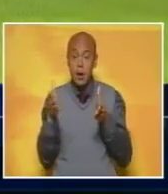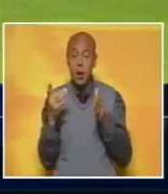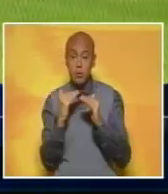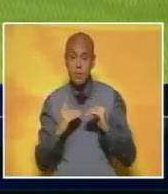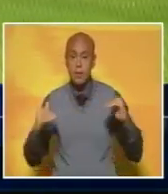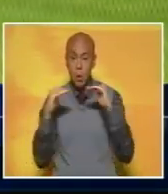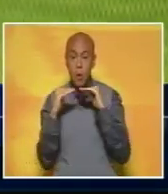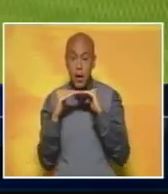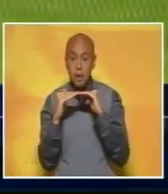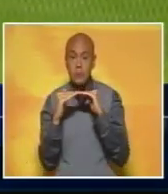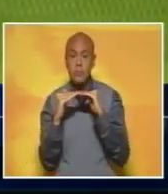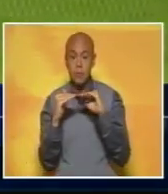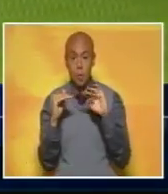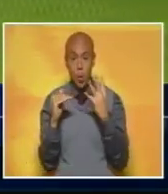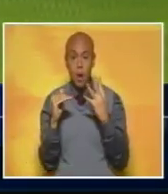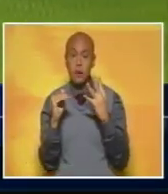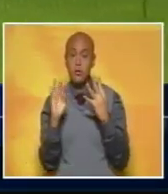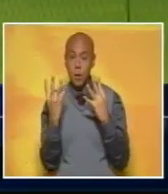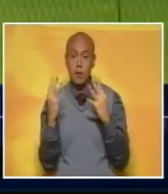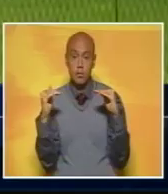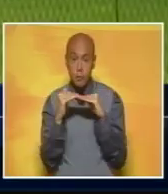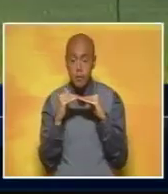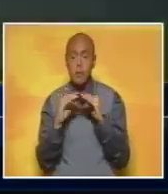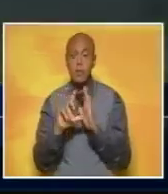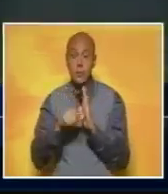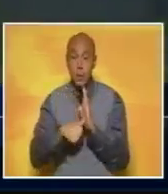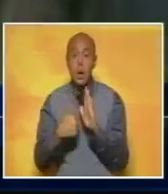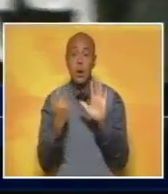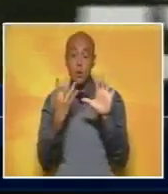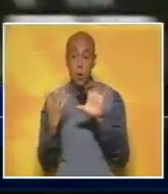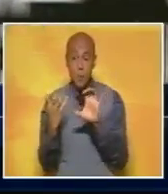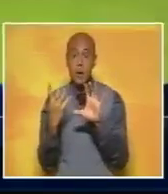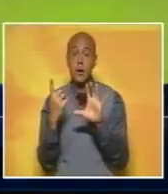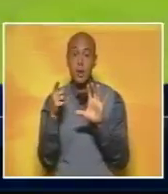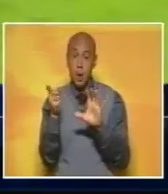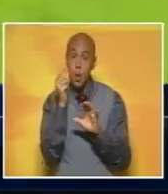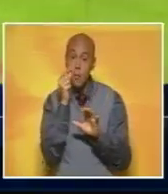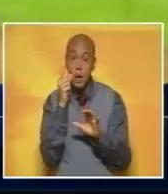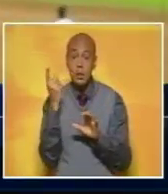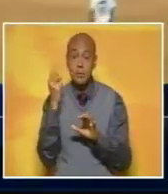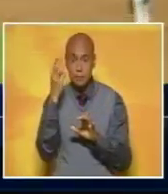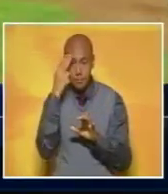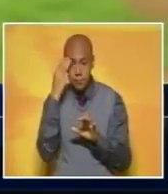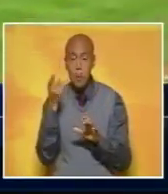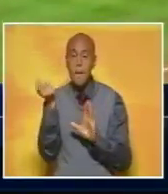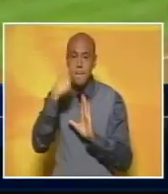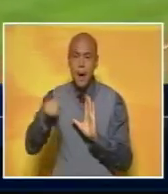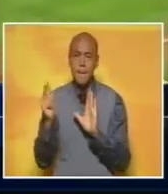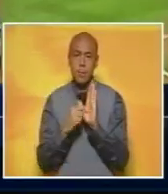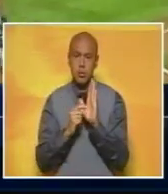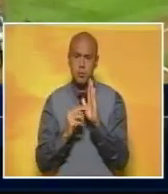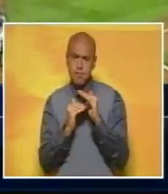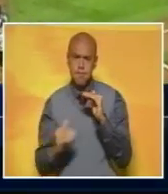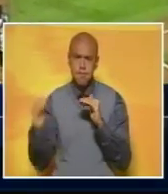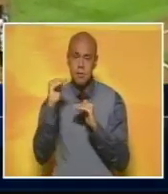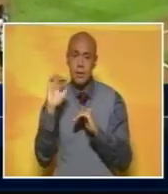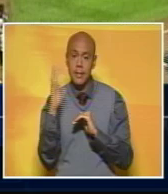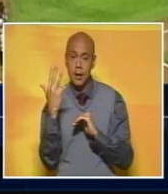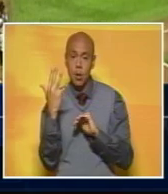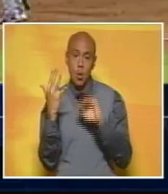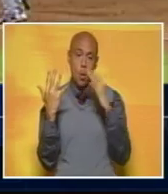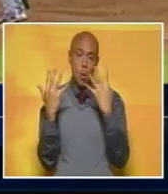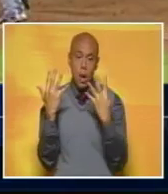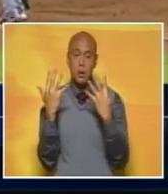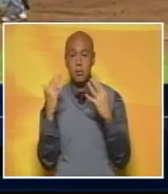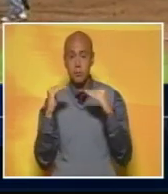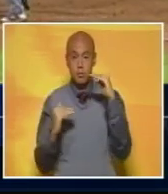el marcador a 4 carreras. Seguidamente, en el noveno, los valencianos fabricaron otra más y se fueron arriba 5-4. Para el